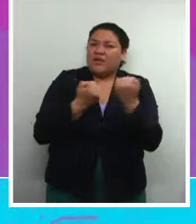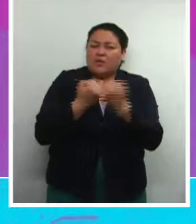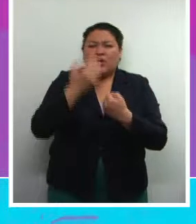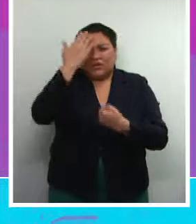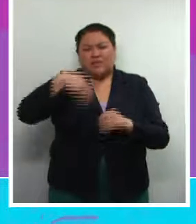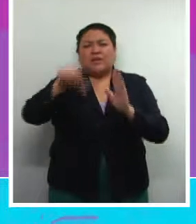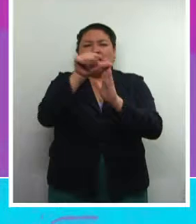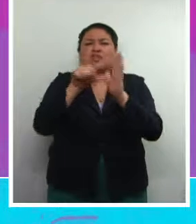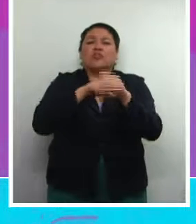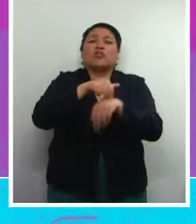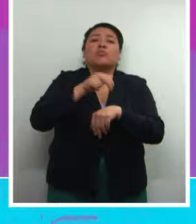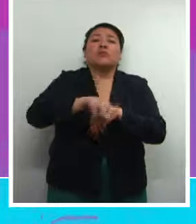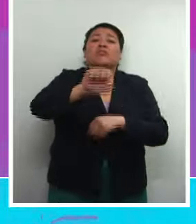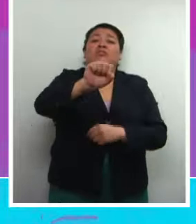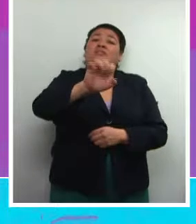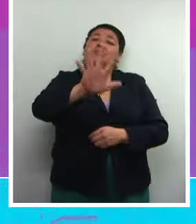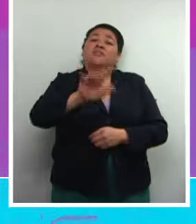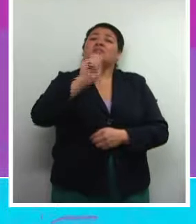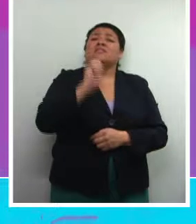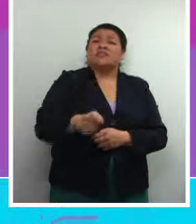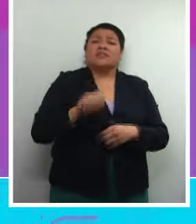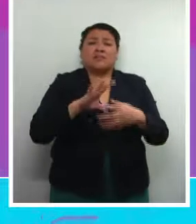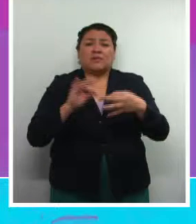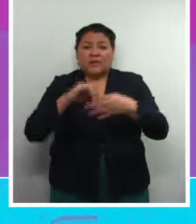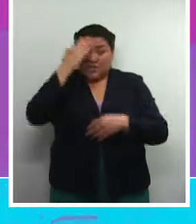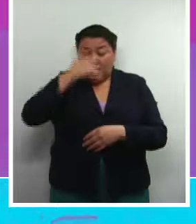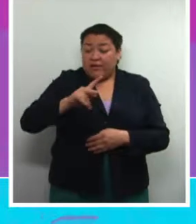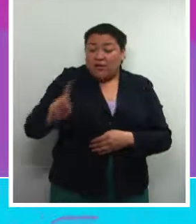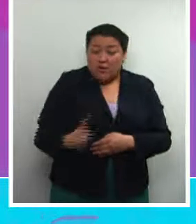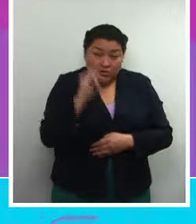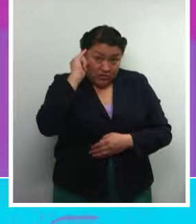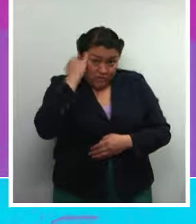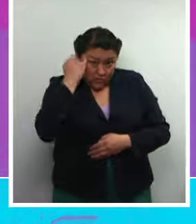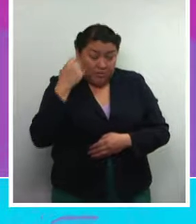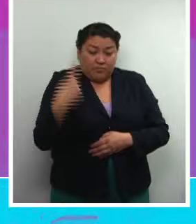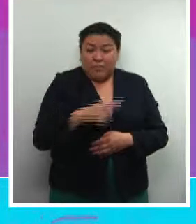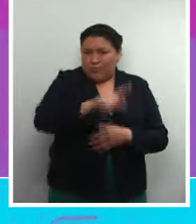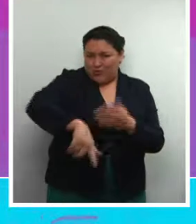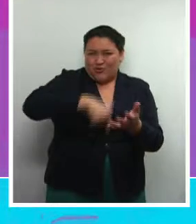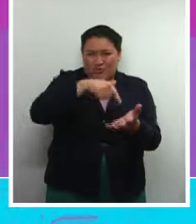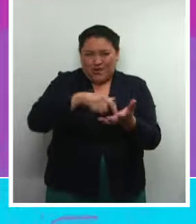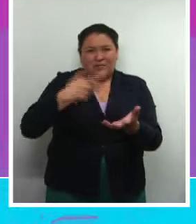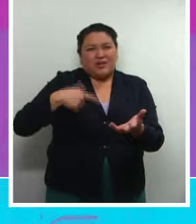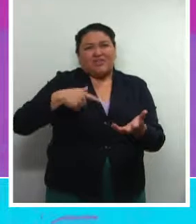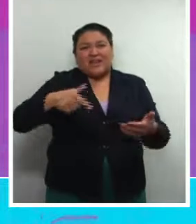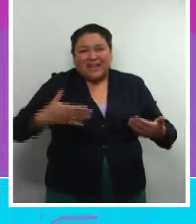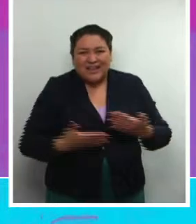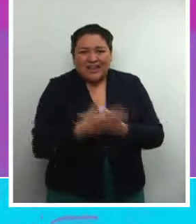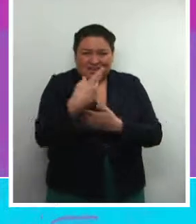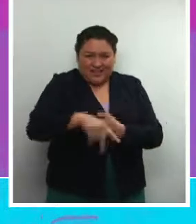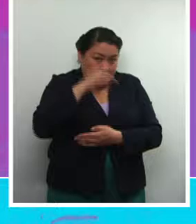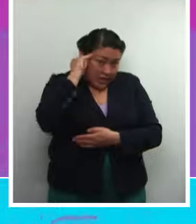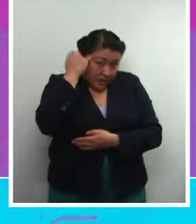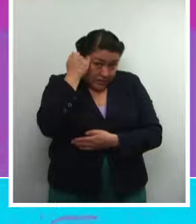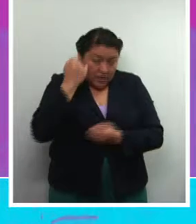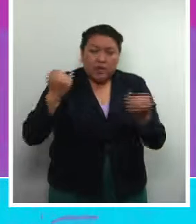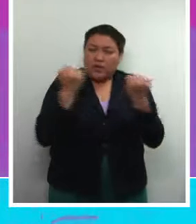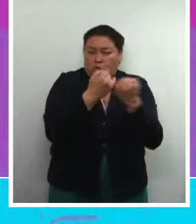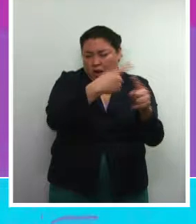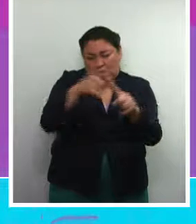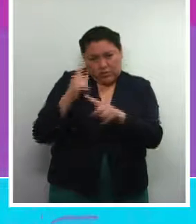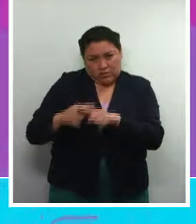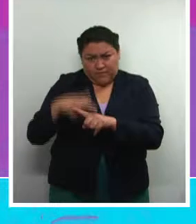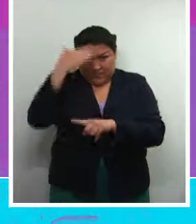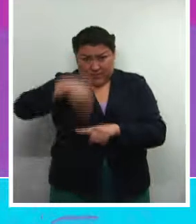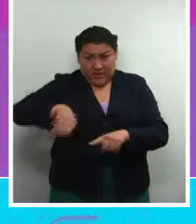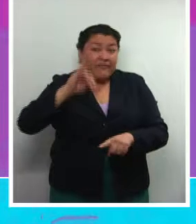refiere a los pueblos y comunidades indígenas y sus barrios originarios. Aquí se señala el carácter